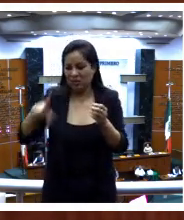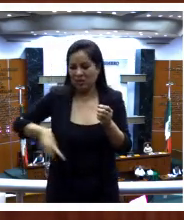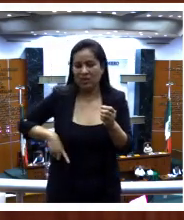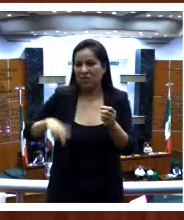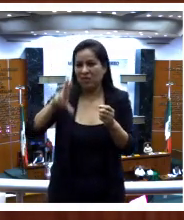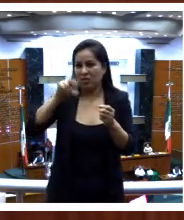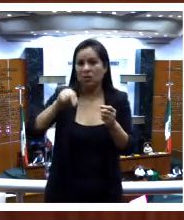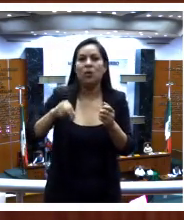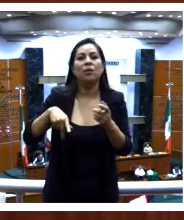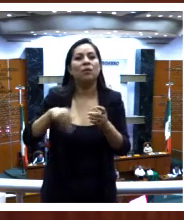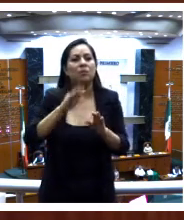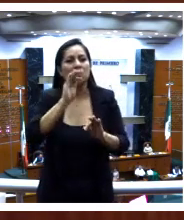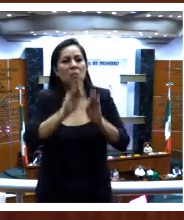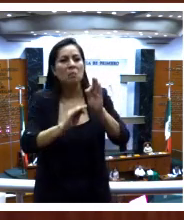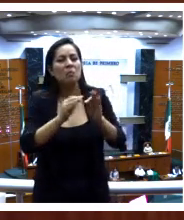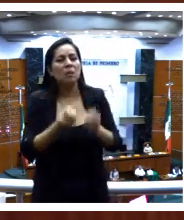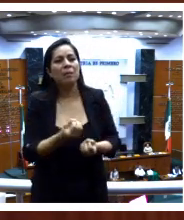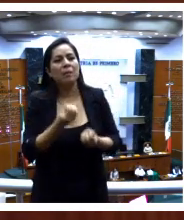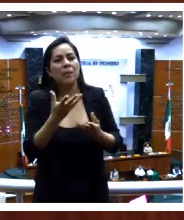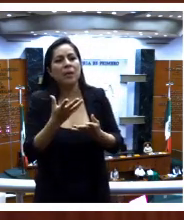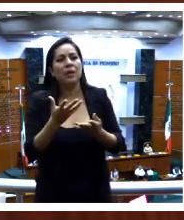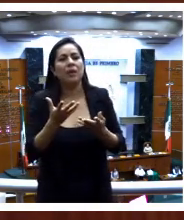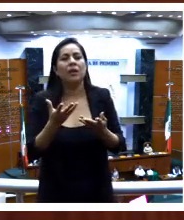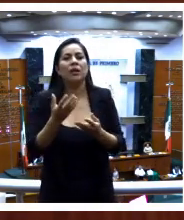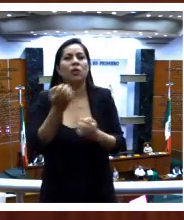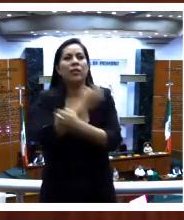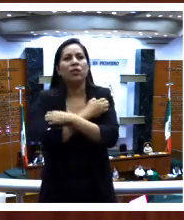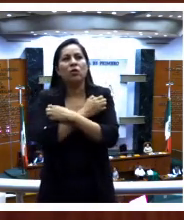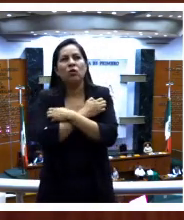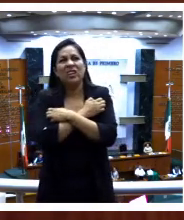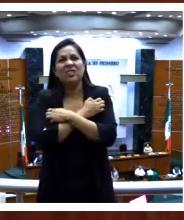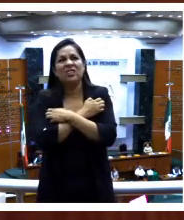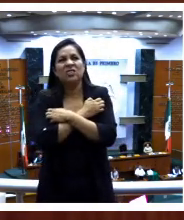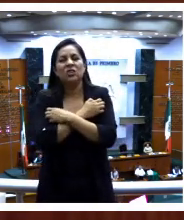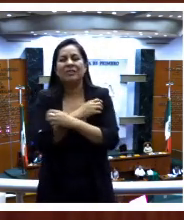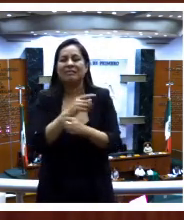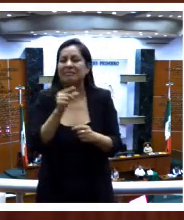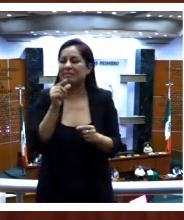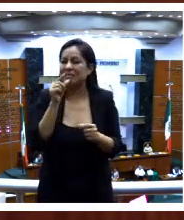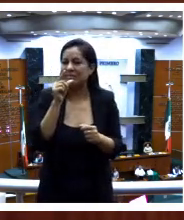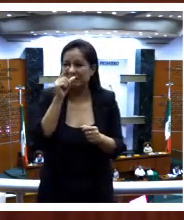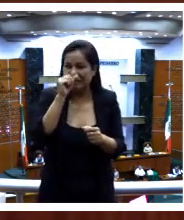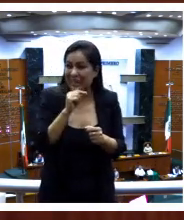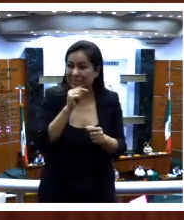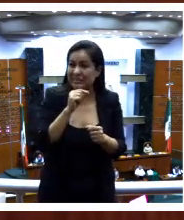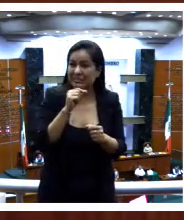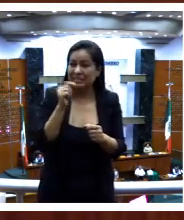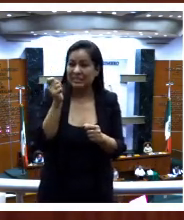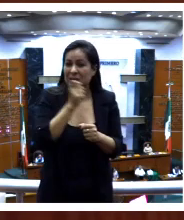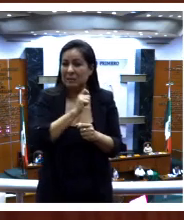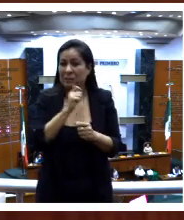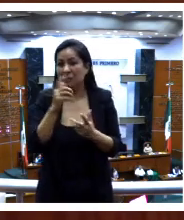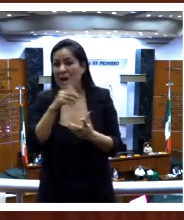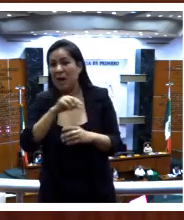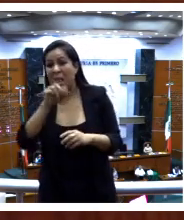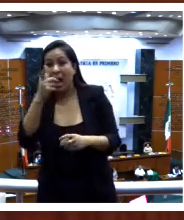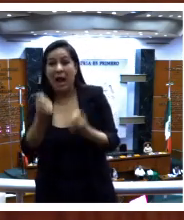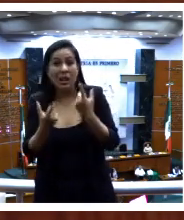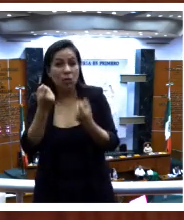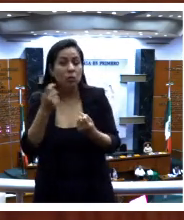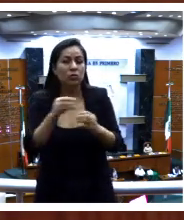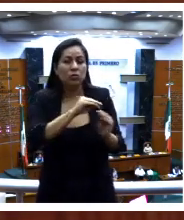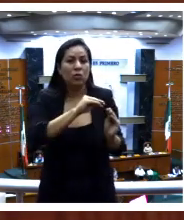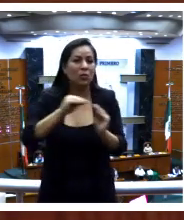donde el trato con ciertas expresiones en el ámbito de la educación era casi de privilegios, olvidando a los